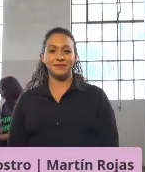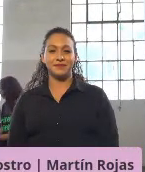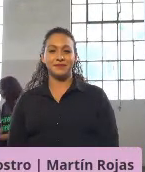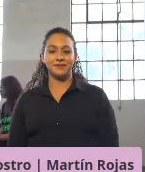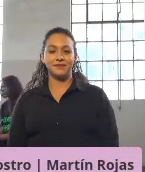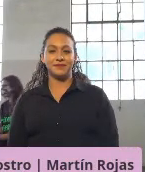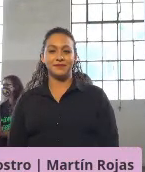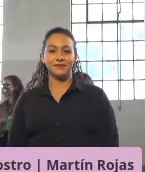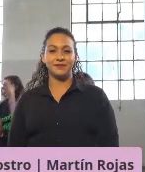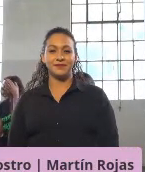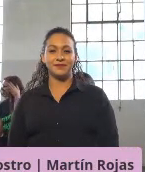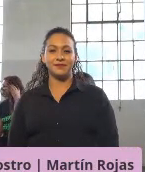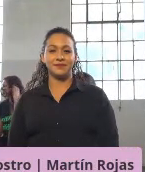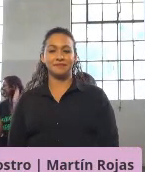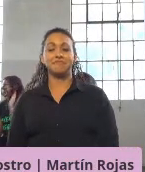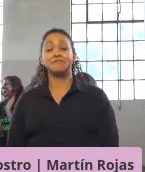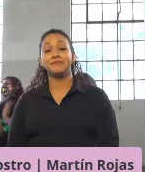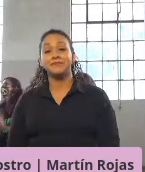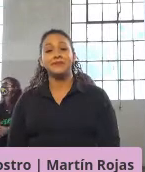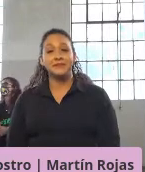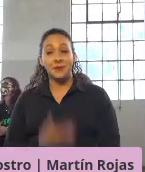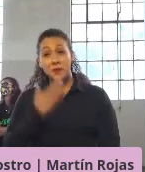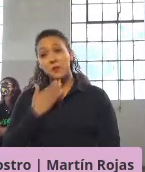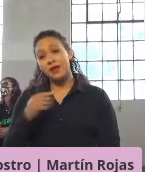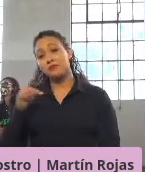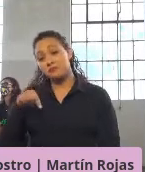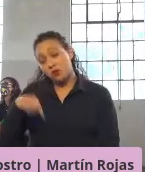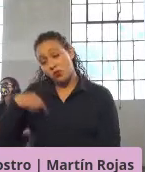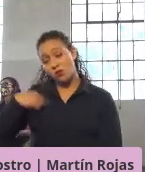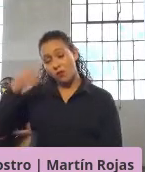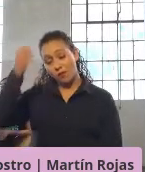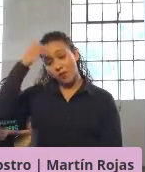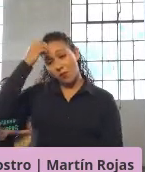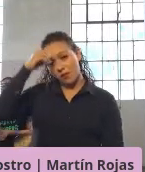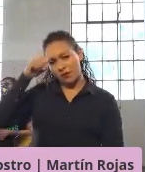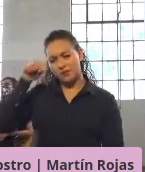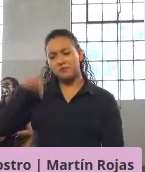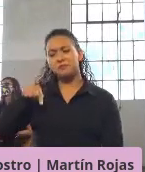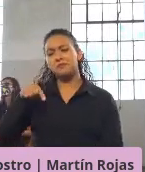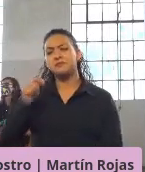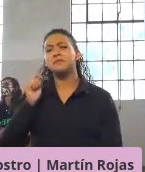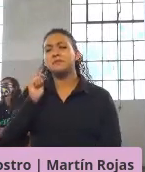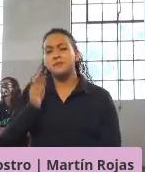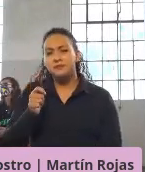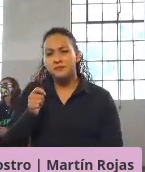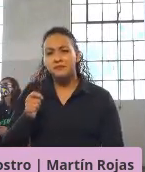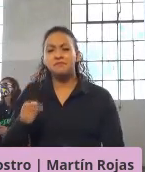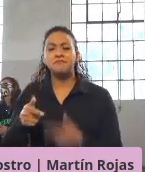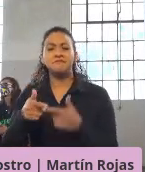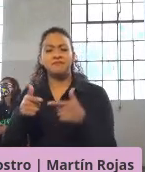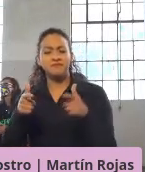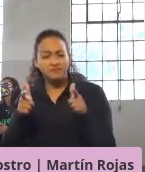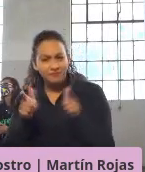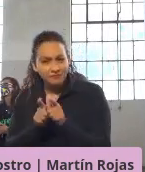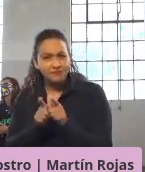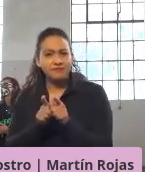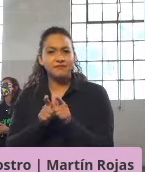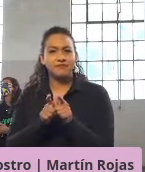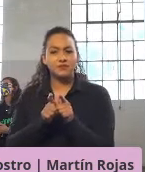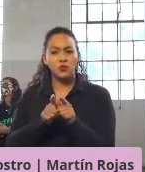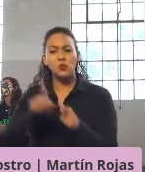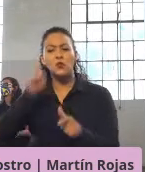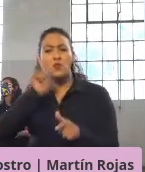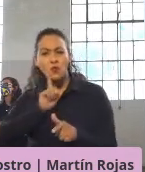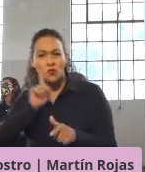Y bueno, pues es eso. Desde mi punto de vista es una colectiva y es más bien un grupo, una grupa